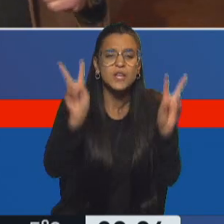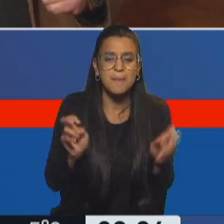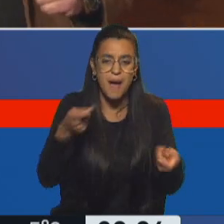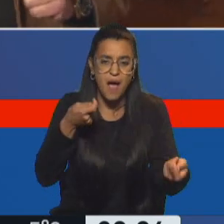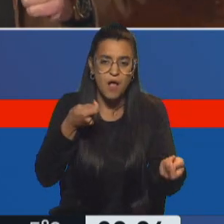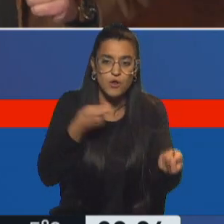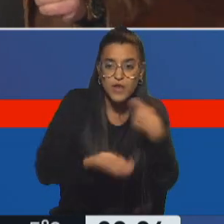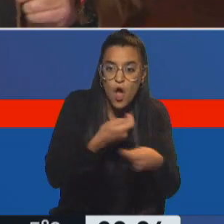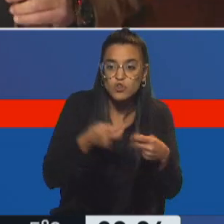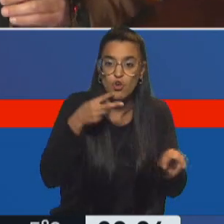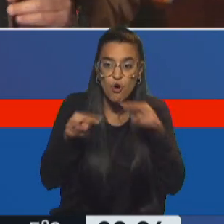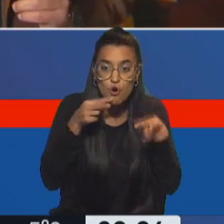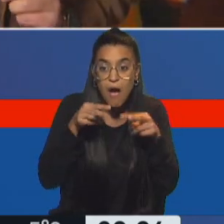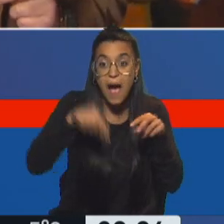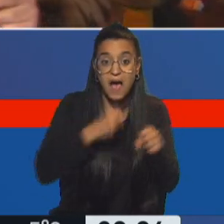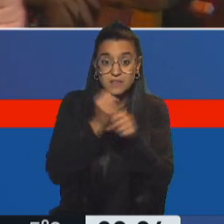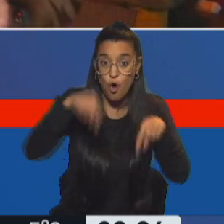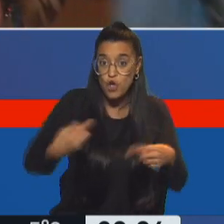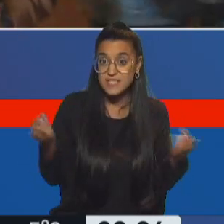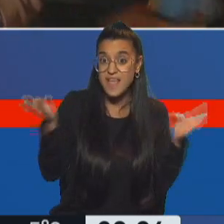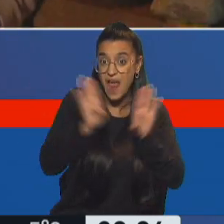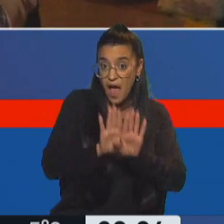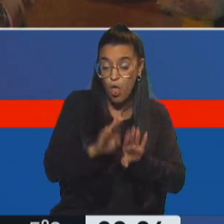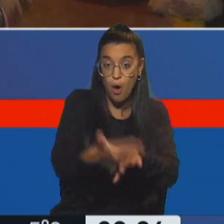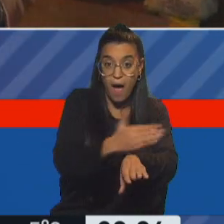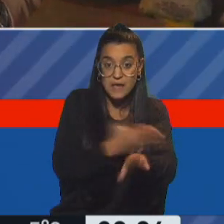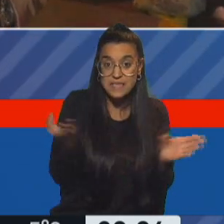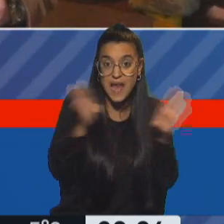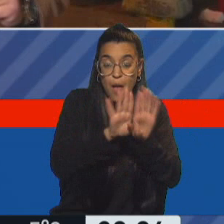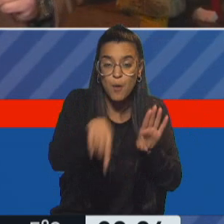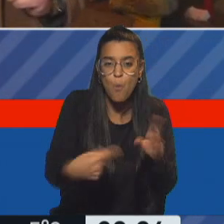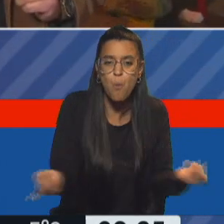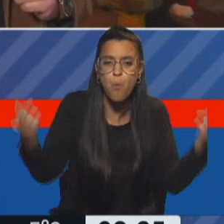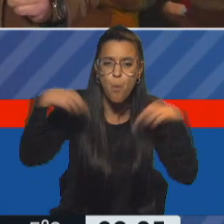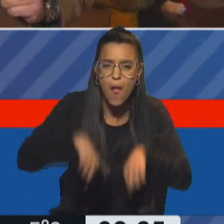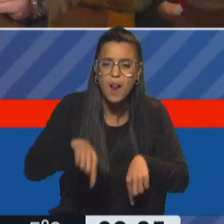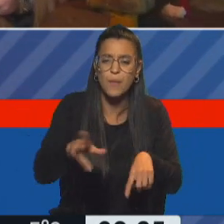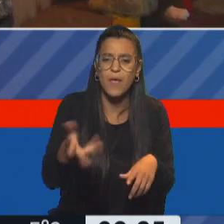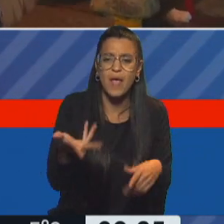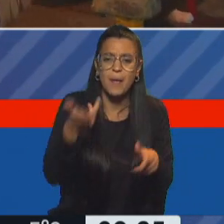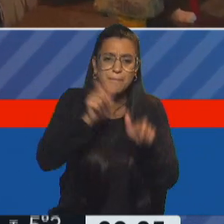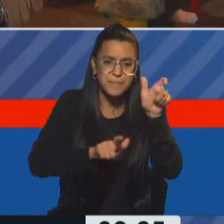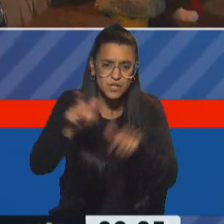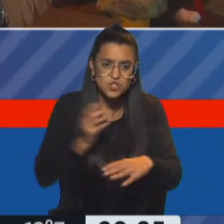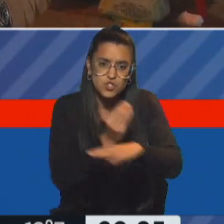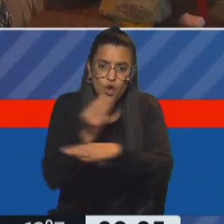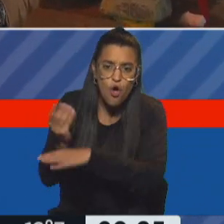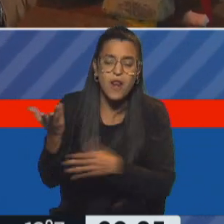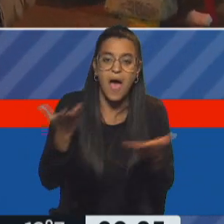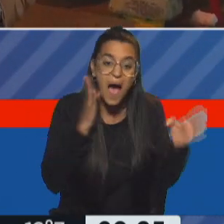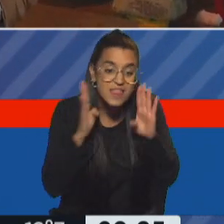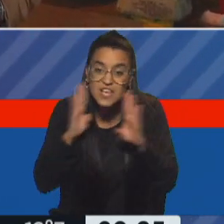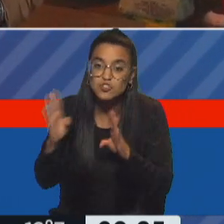locales gastronómicos hasta hoy estaban cerrados, cerraban antes. ¿Habrá que volver a ampliar la cantidad de personal que atiende al público?